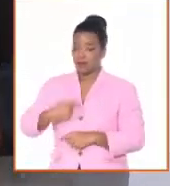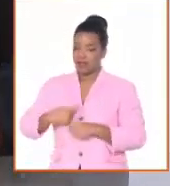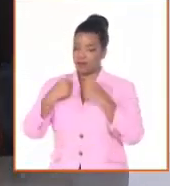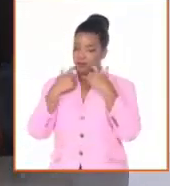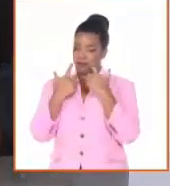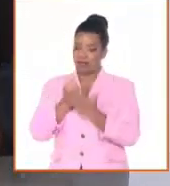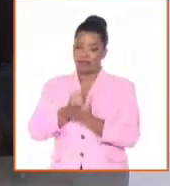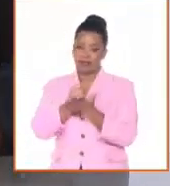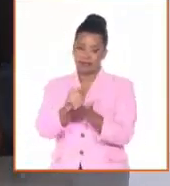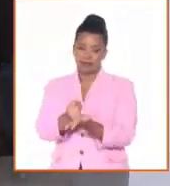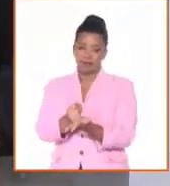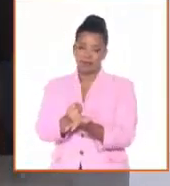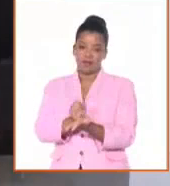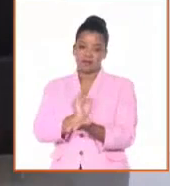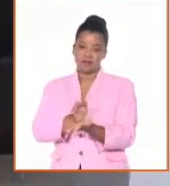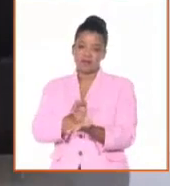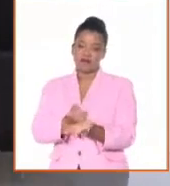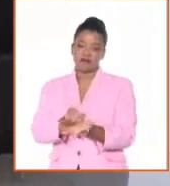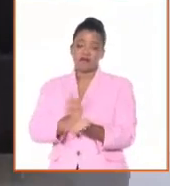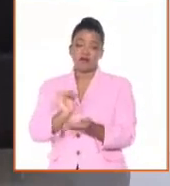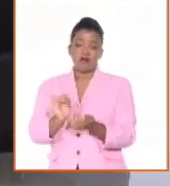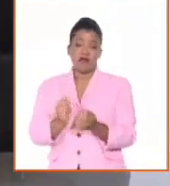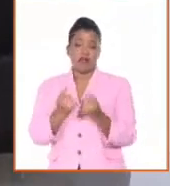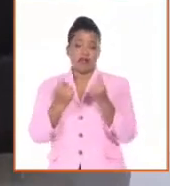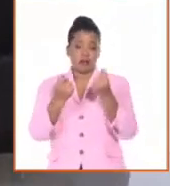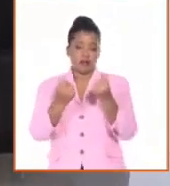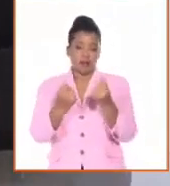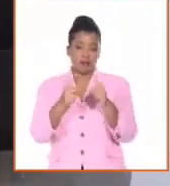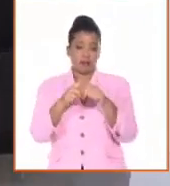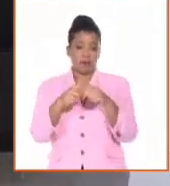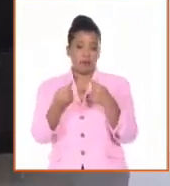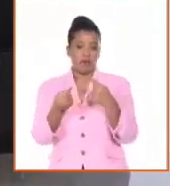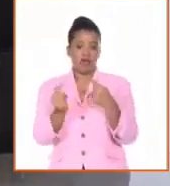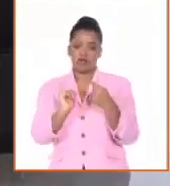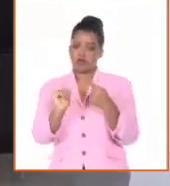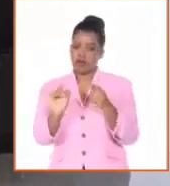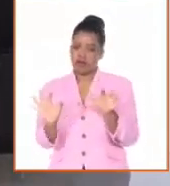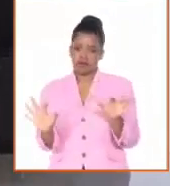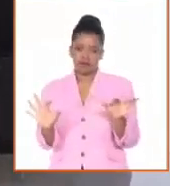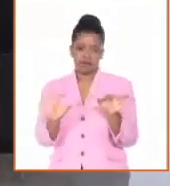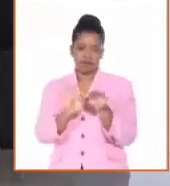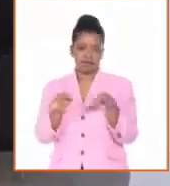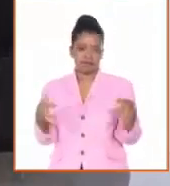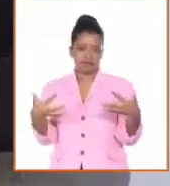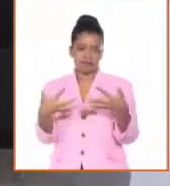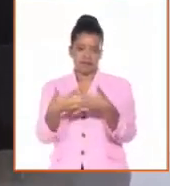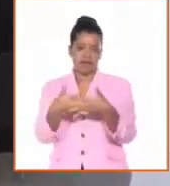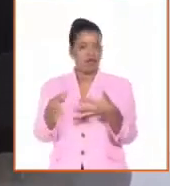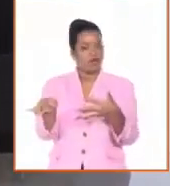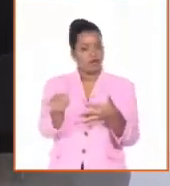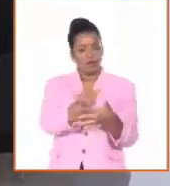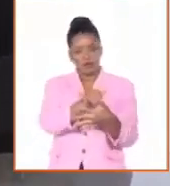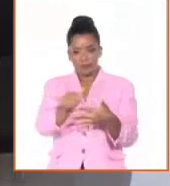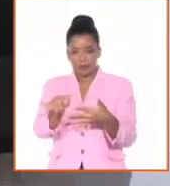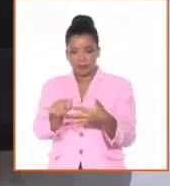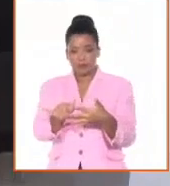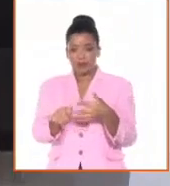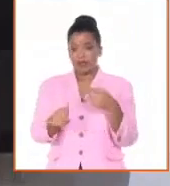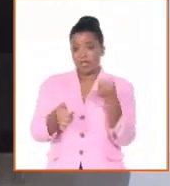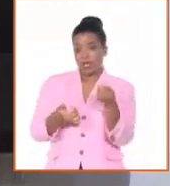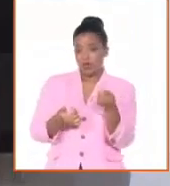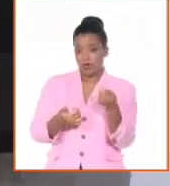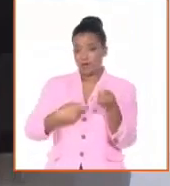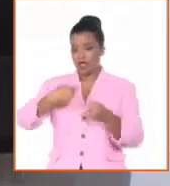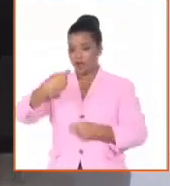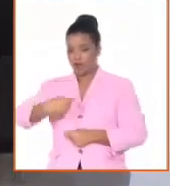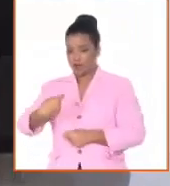y ese asesoramiento económico también porque esto es un engranaje aquí hay dos ruedas dentadas la parte económica con la